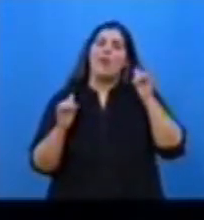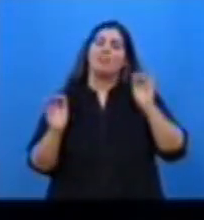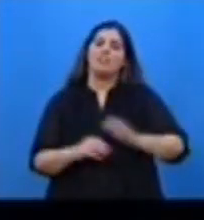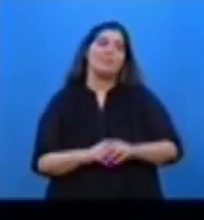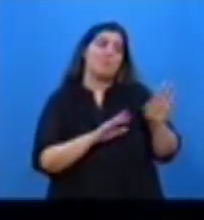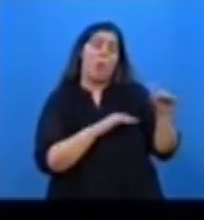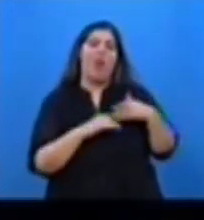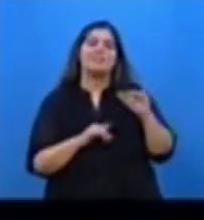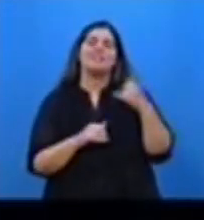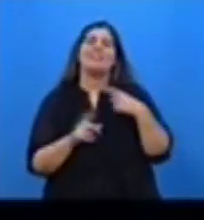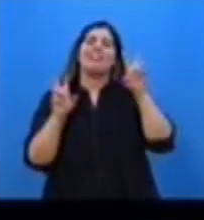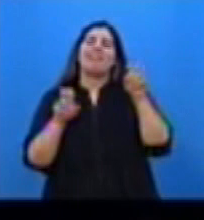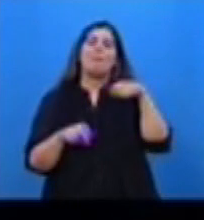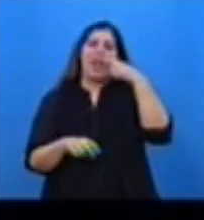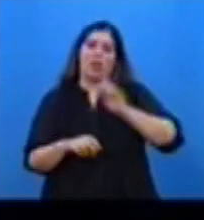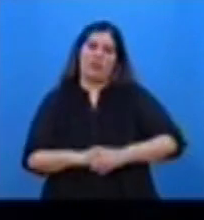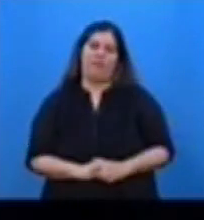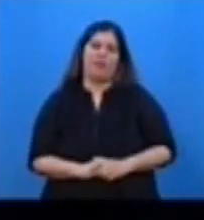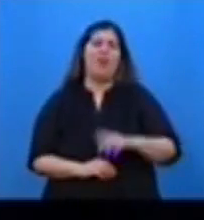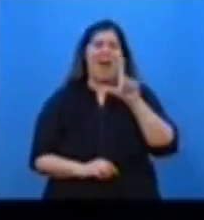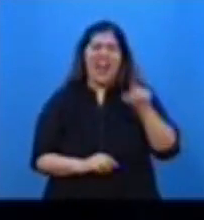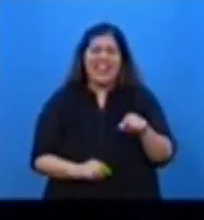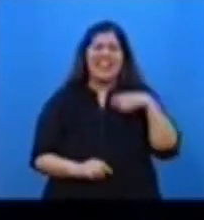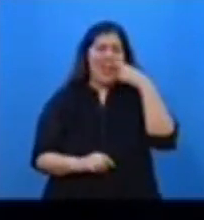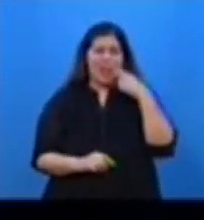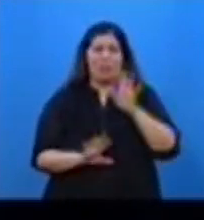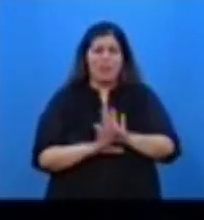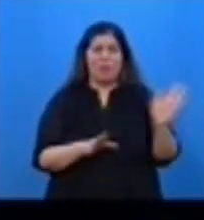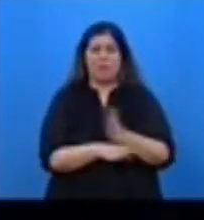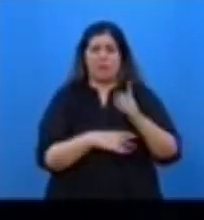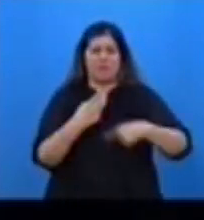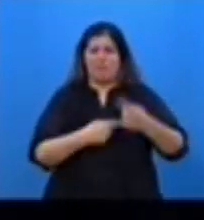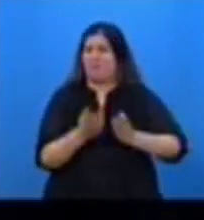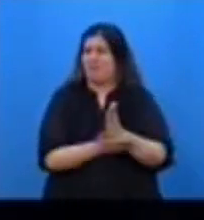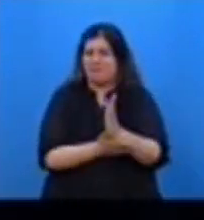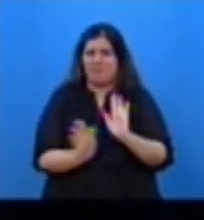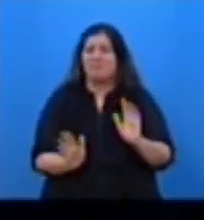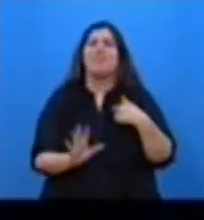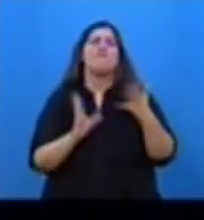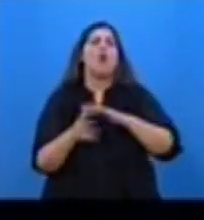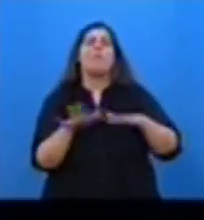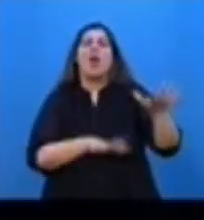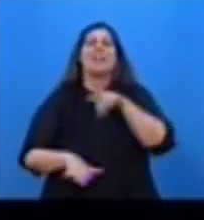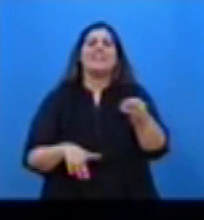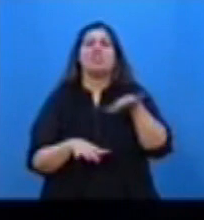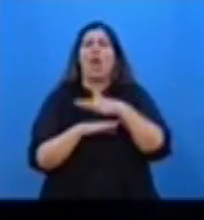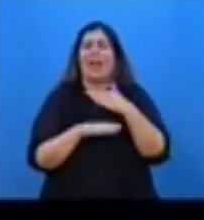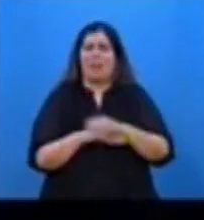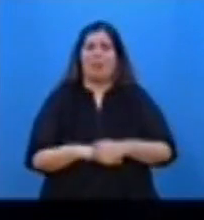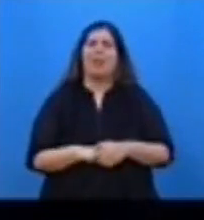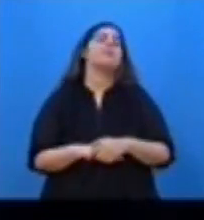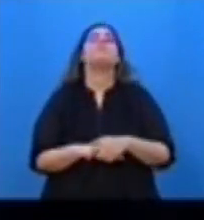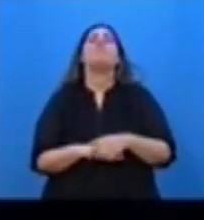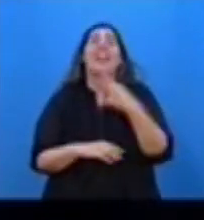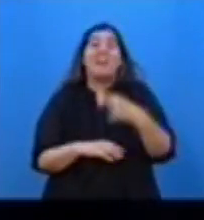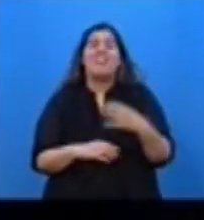es el narcotráfico porque en la argentina llegó para instalarse y con la forma de crimen organizado pero la verdad lo que